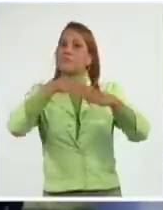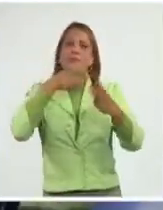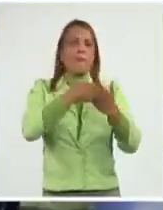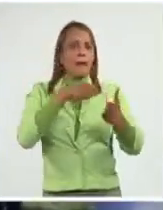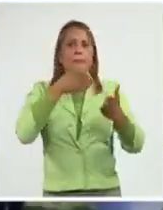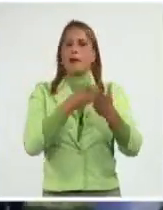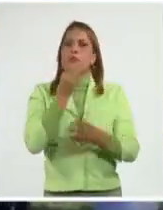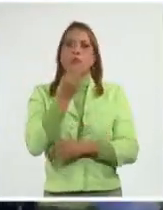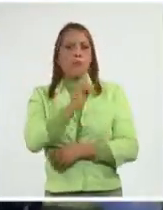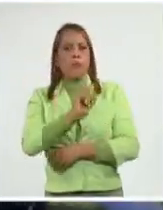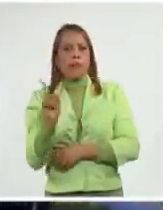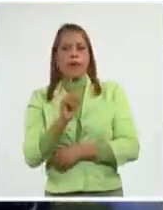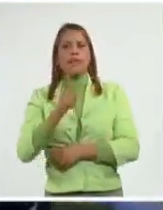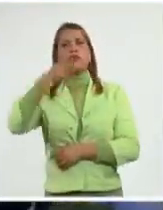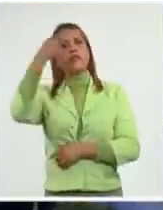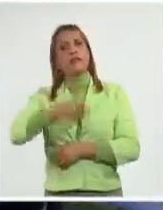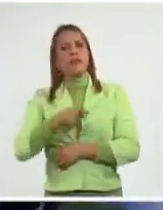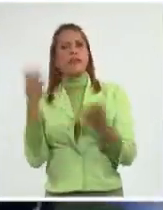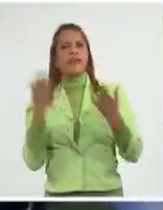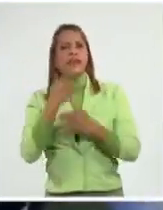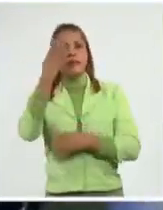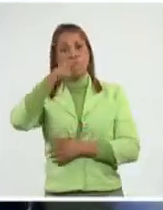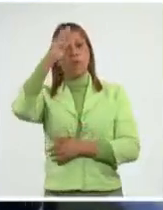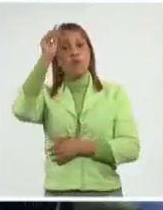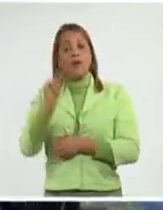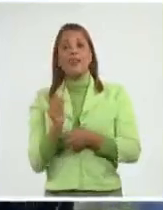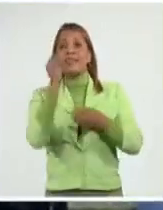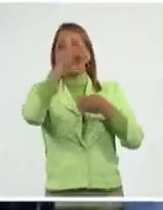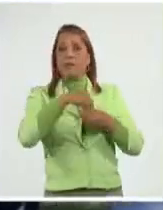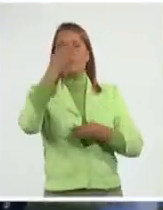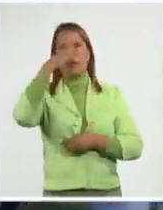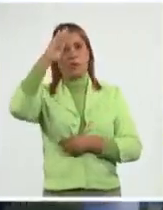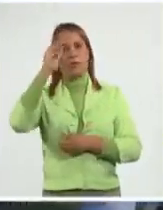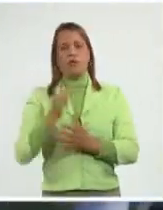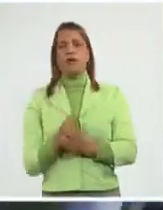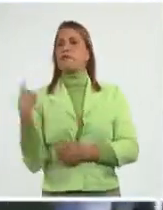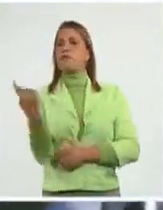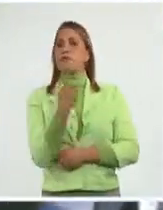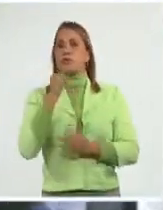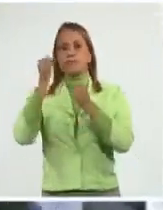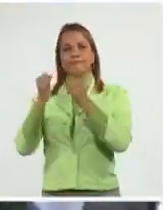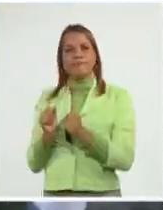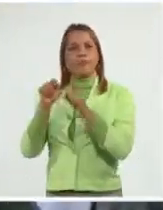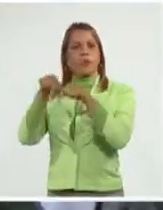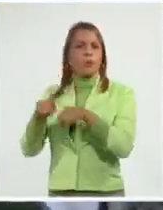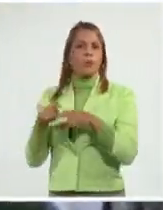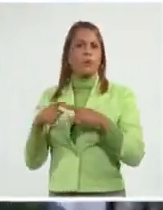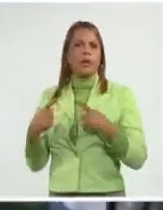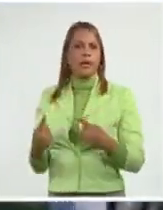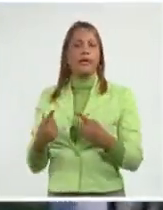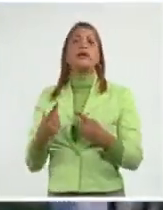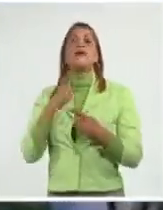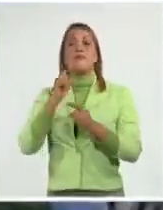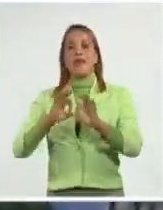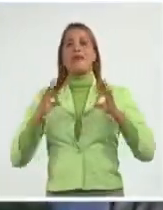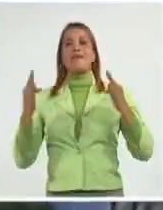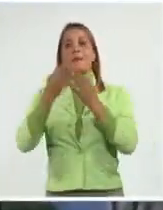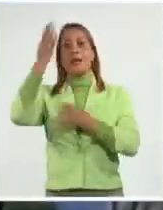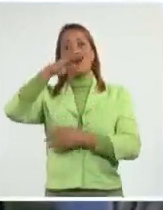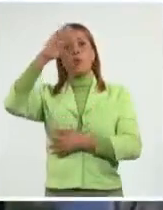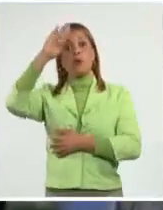le cabe decidir a los cubanos dentro de la isla. Nosotros estamos aquí hoy por la familia